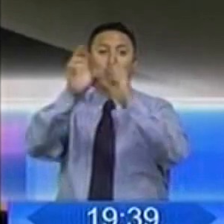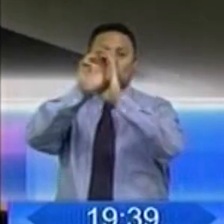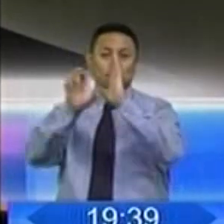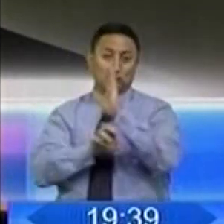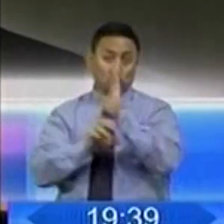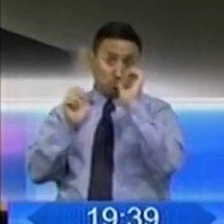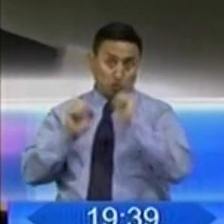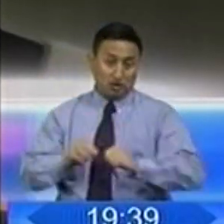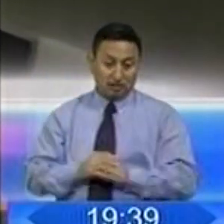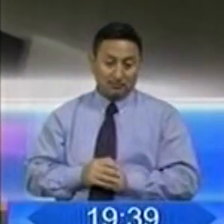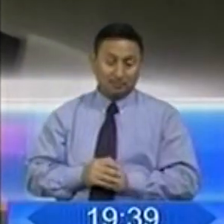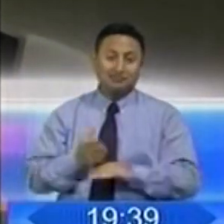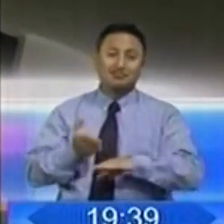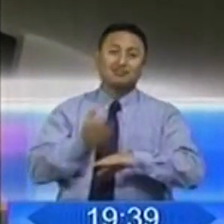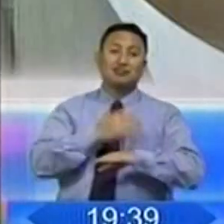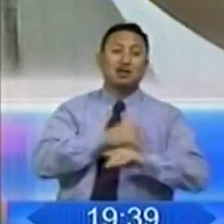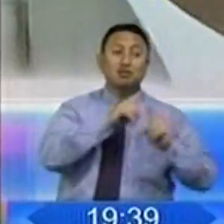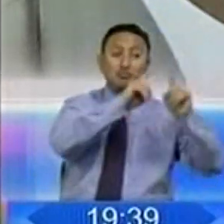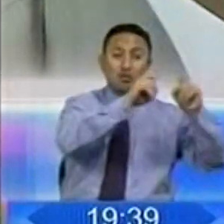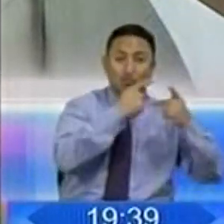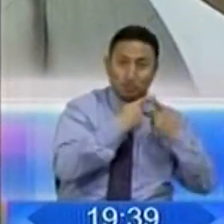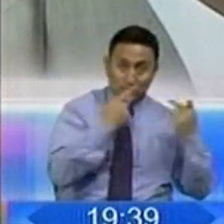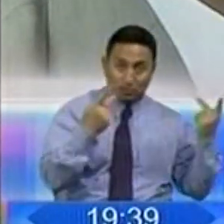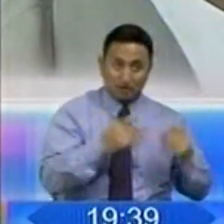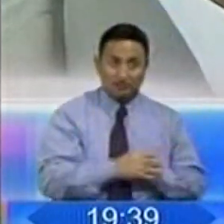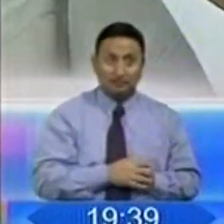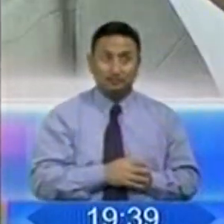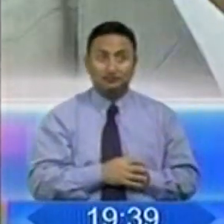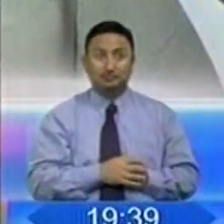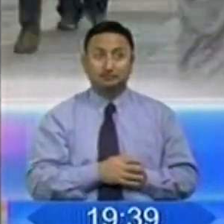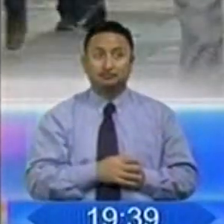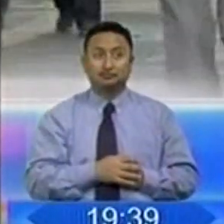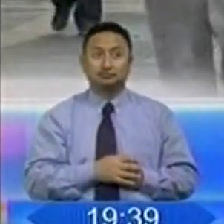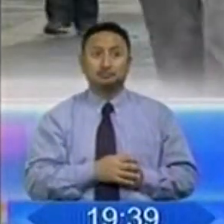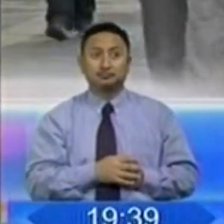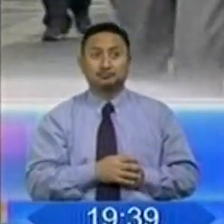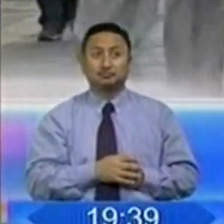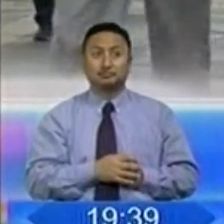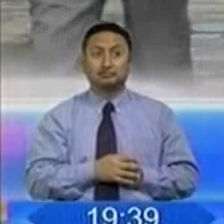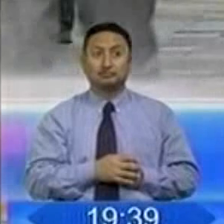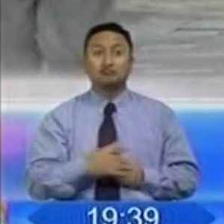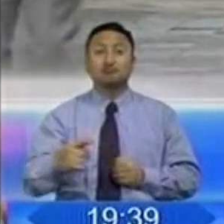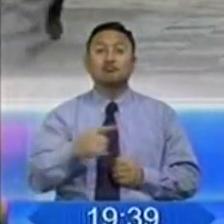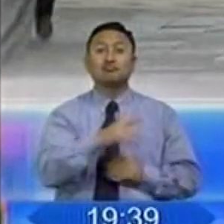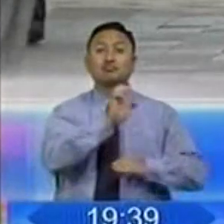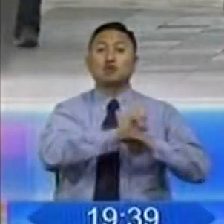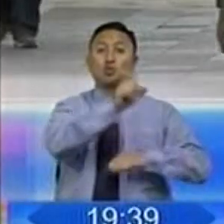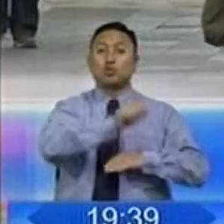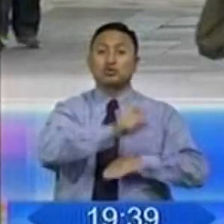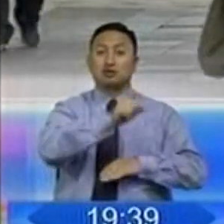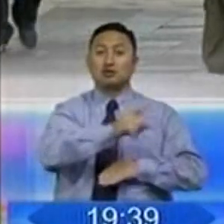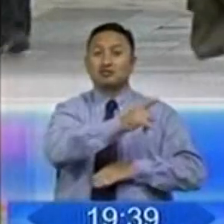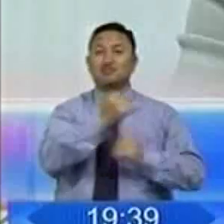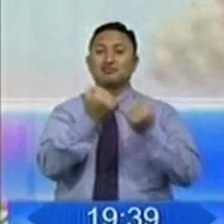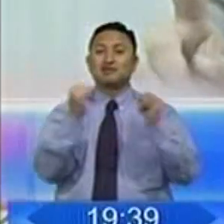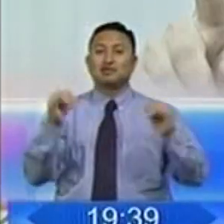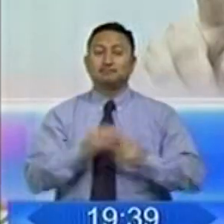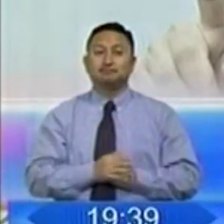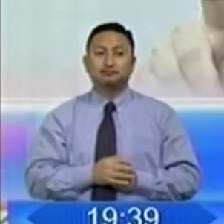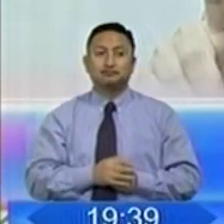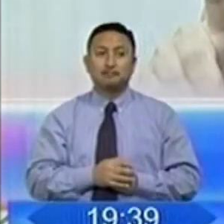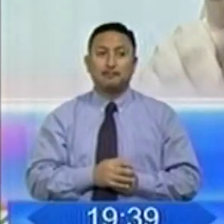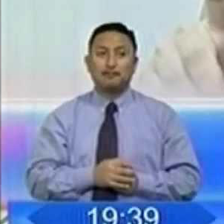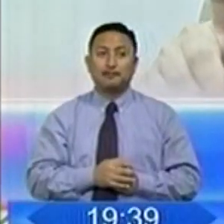Constitución previo a una consulta popular, dijo que los consejeros serán respetuosos de la voluntad del pueblo ecuatoriano y de la institucionalidad. No